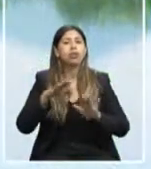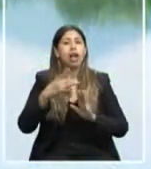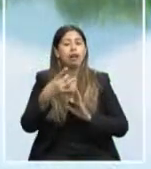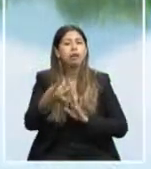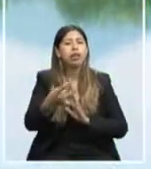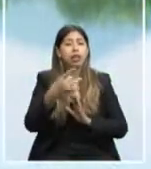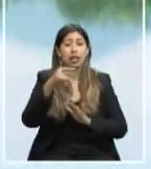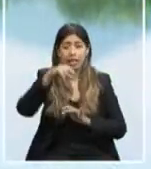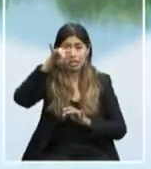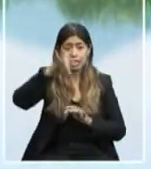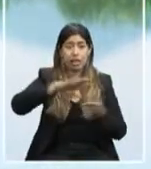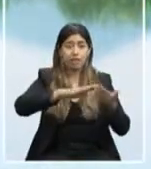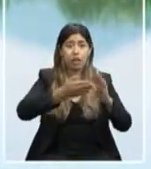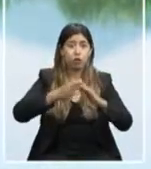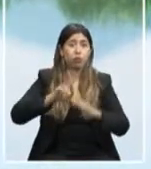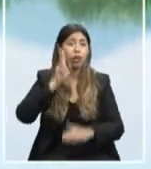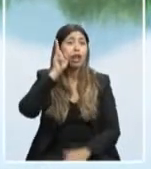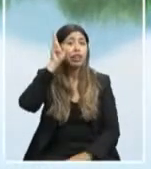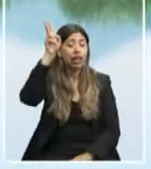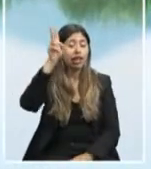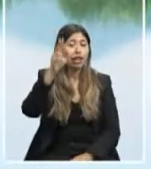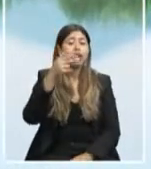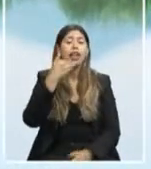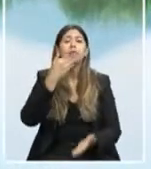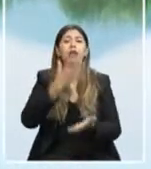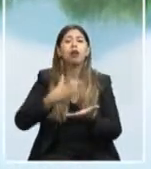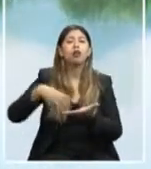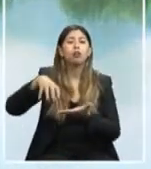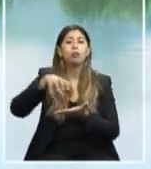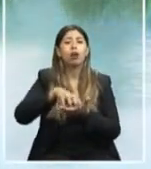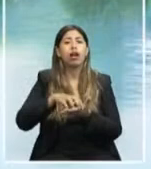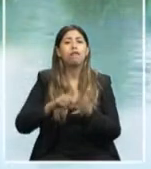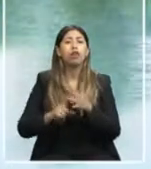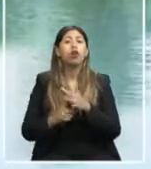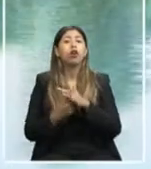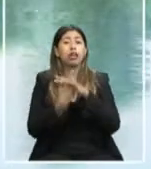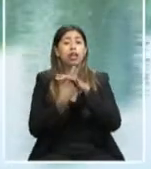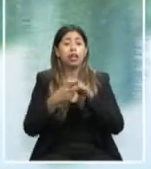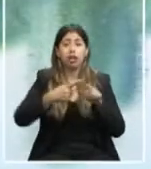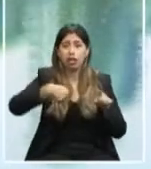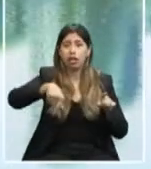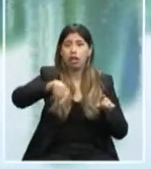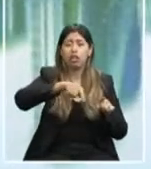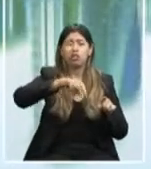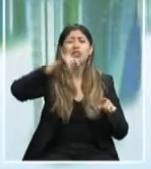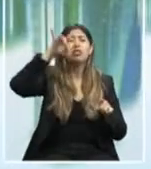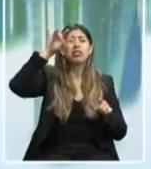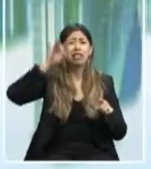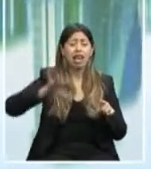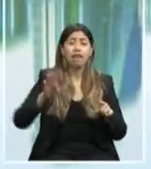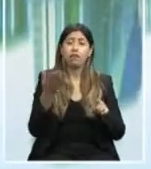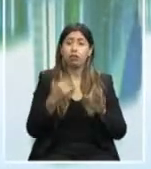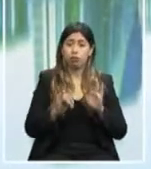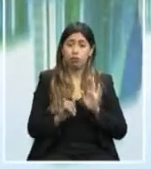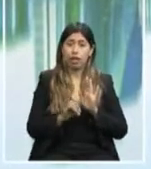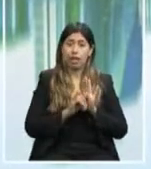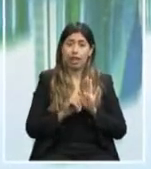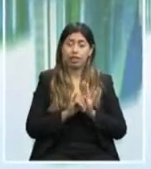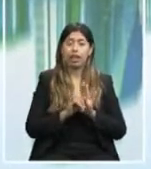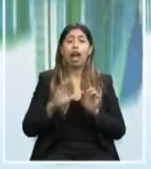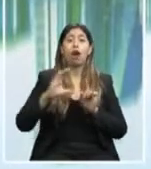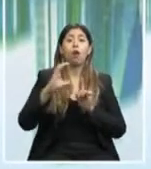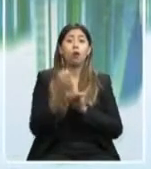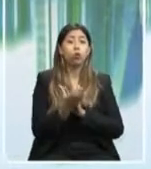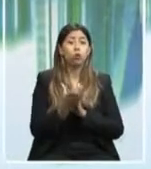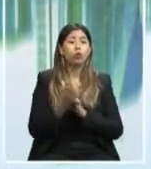las comunidades indígenas y los pueblos indígenas y las comunidades locales. Nuestras identidades y nuestras